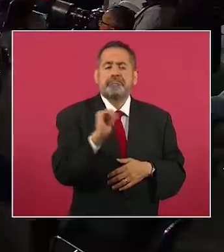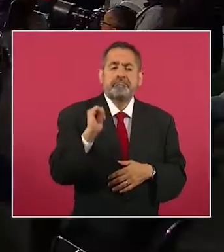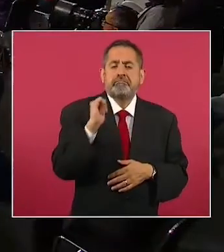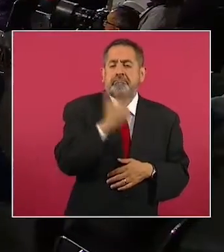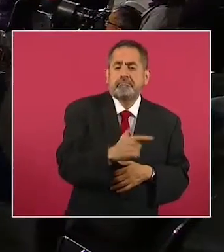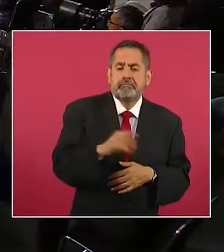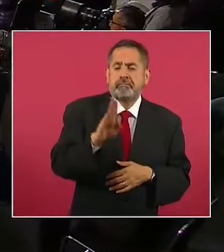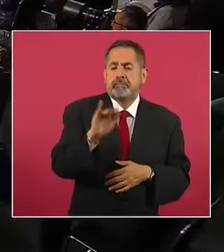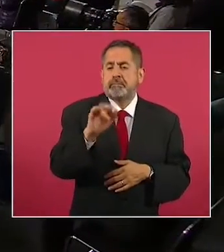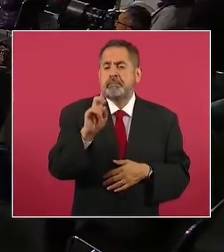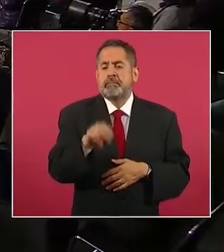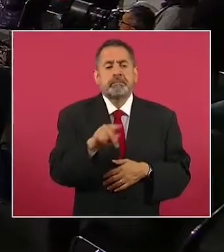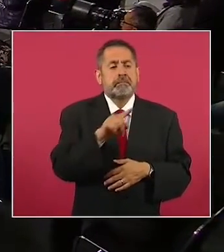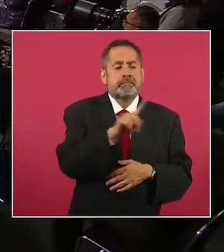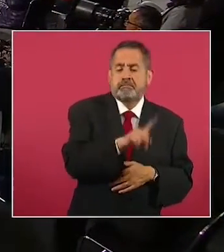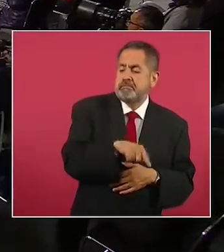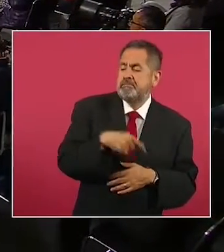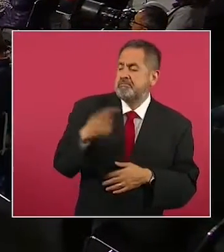una